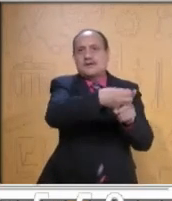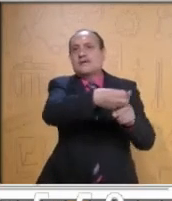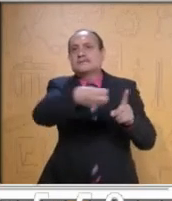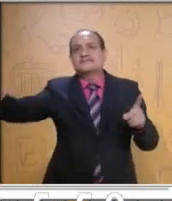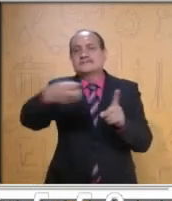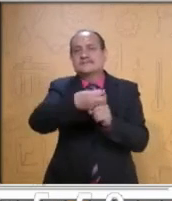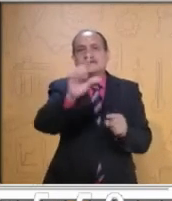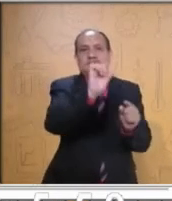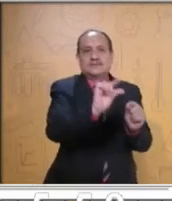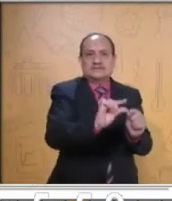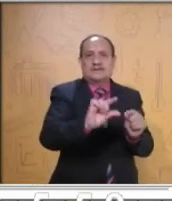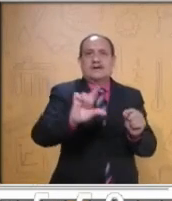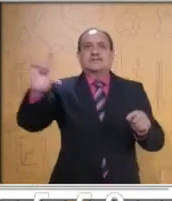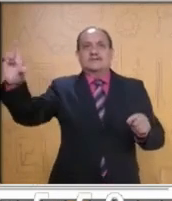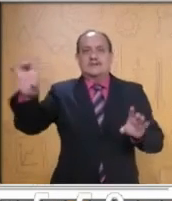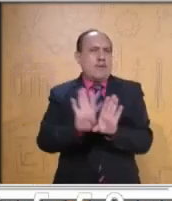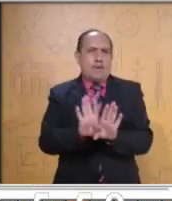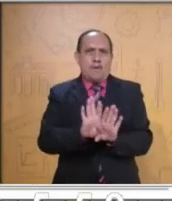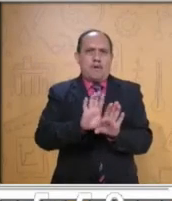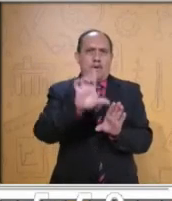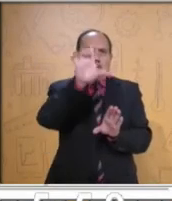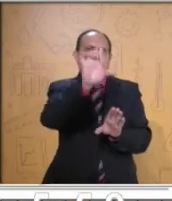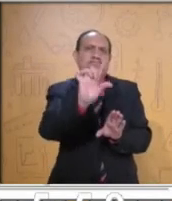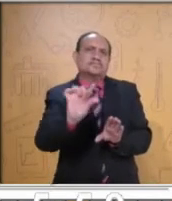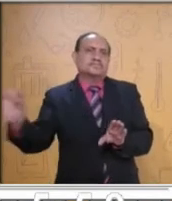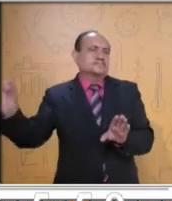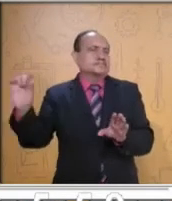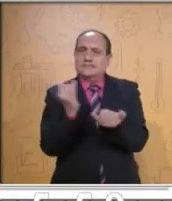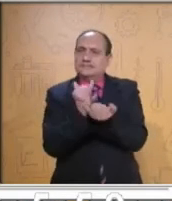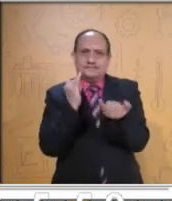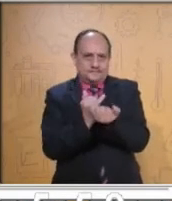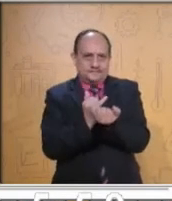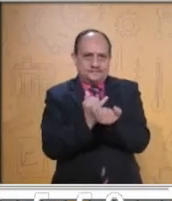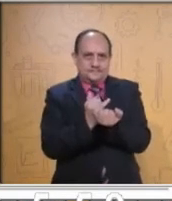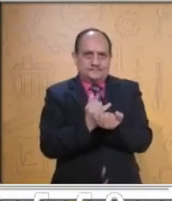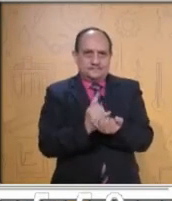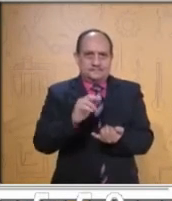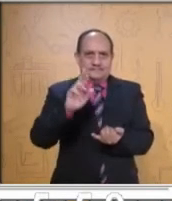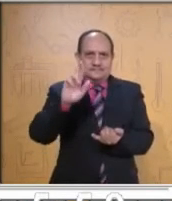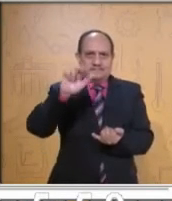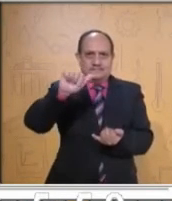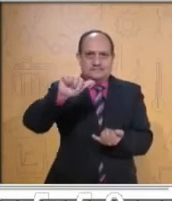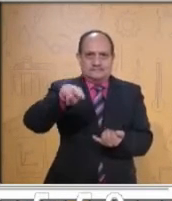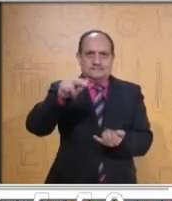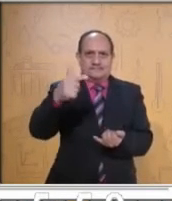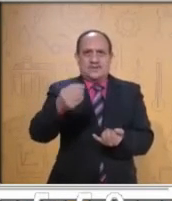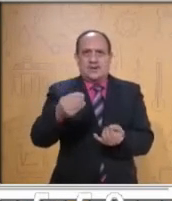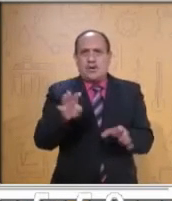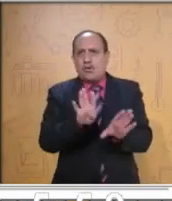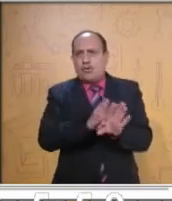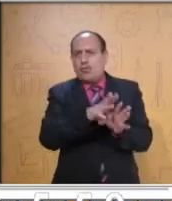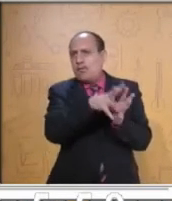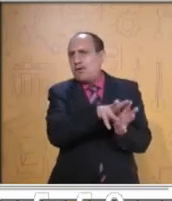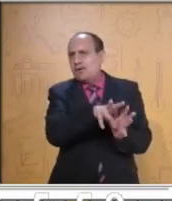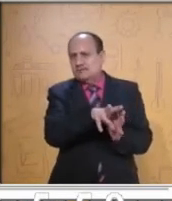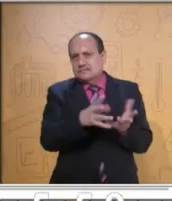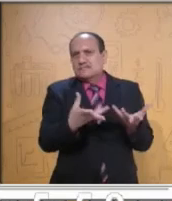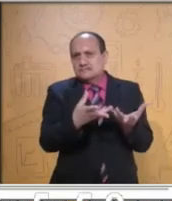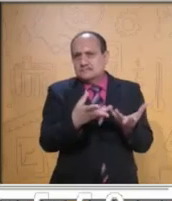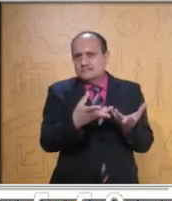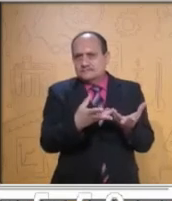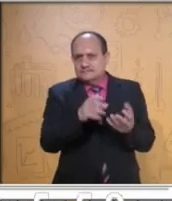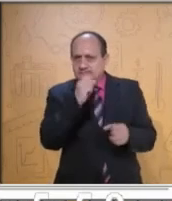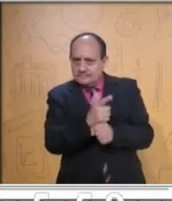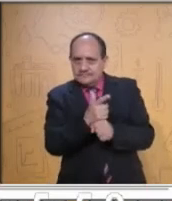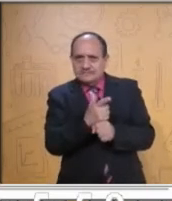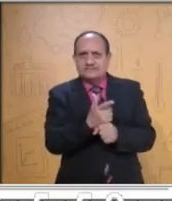de menor a mayor o de mayor a menor. Y el rango lo voy a obtener con la diferencia